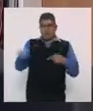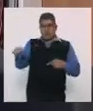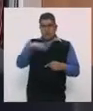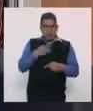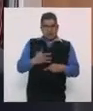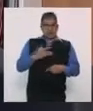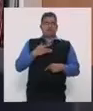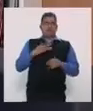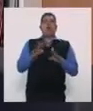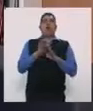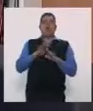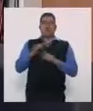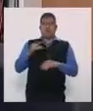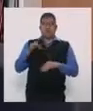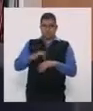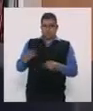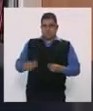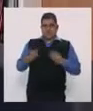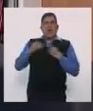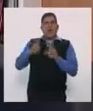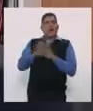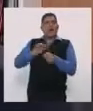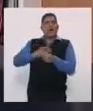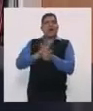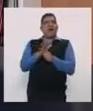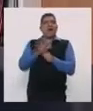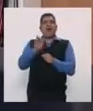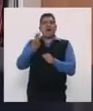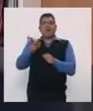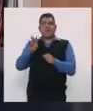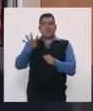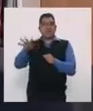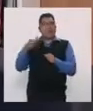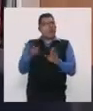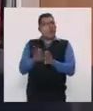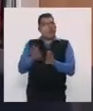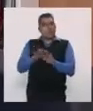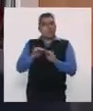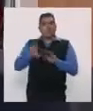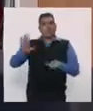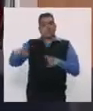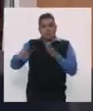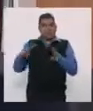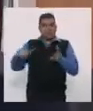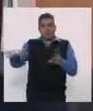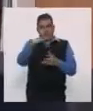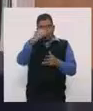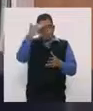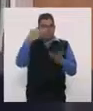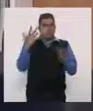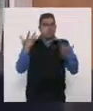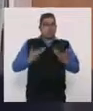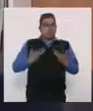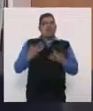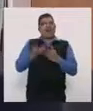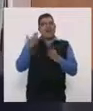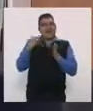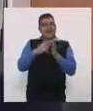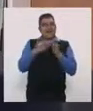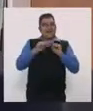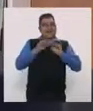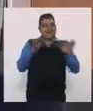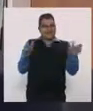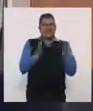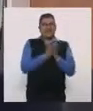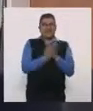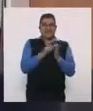Gina, por lo que nos ha tocado vivir con esta pandemia de COVID-19. Tú justamente también acabas de publicar un libro relacionado